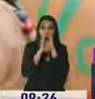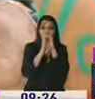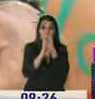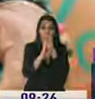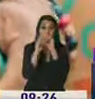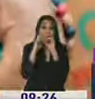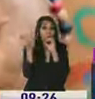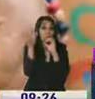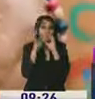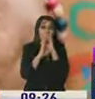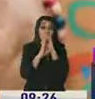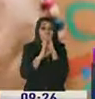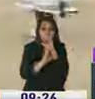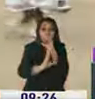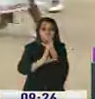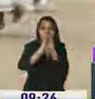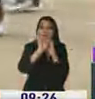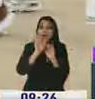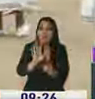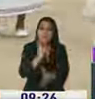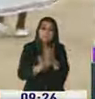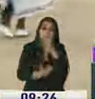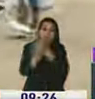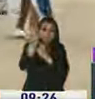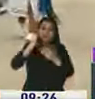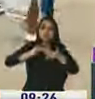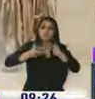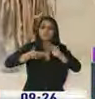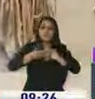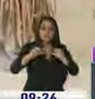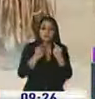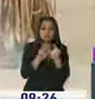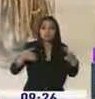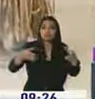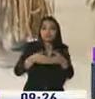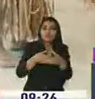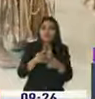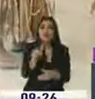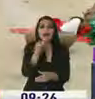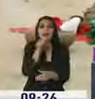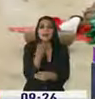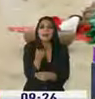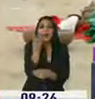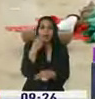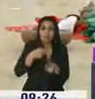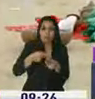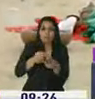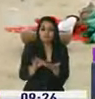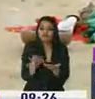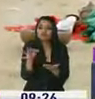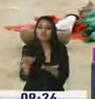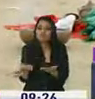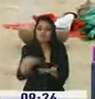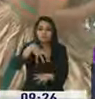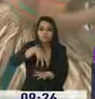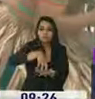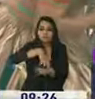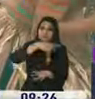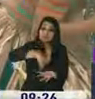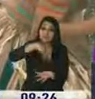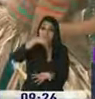El sonar del estrómbulo, como lo hacían los ancestros, los habitantes de la comunidad de Agua Blanca perteneciente al cantón Puerto López en la provincia de